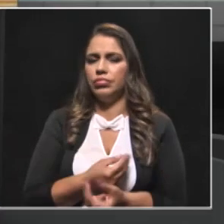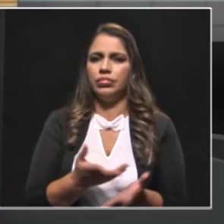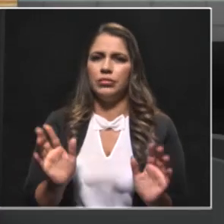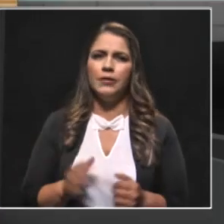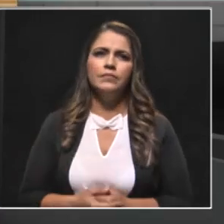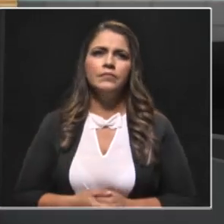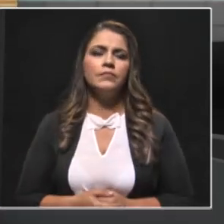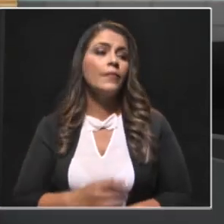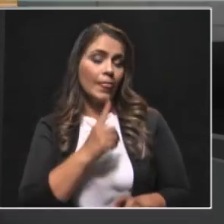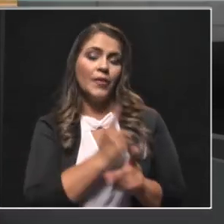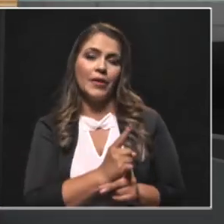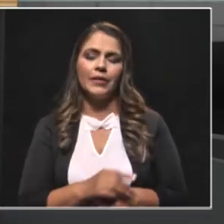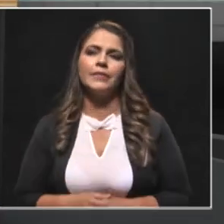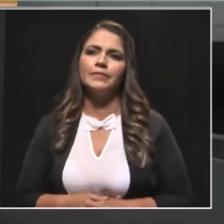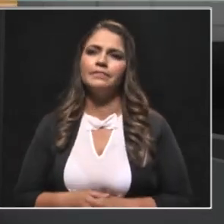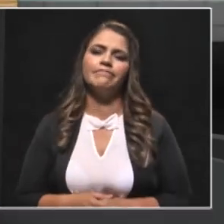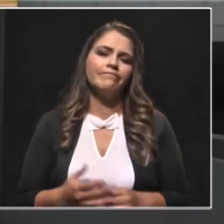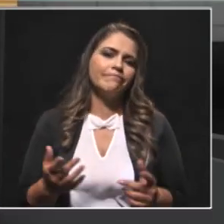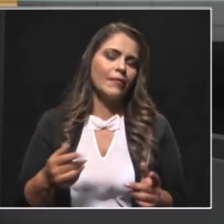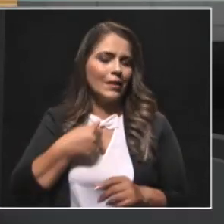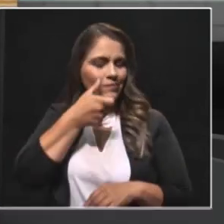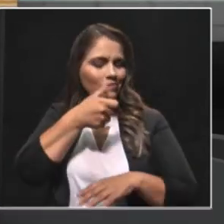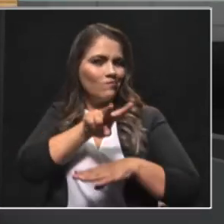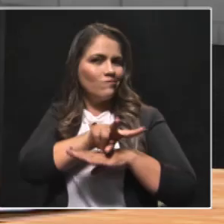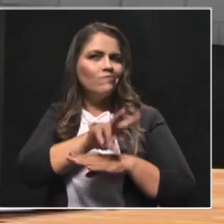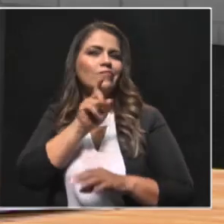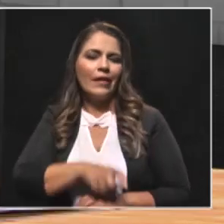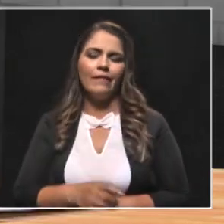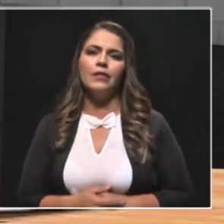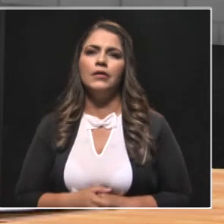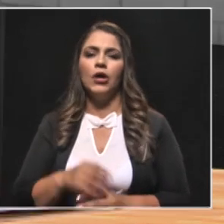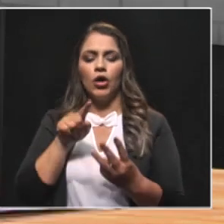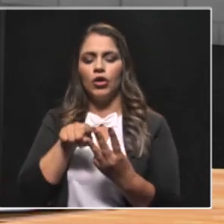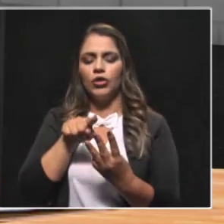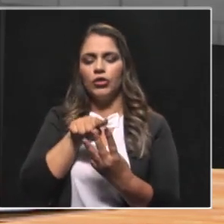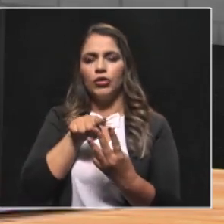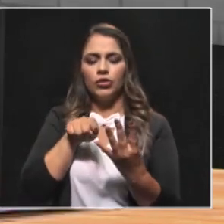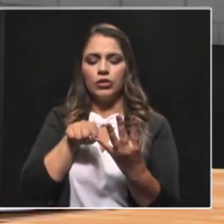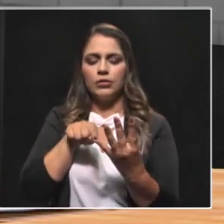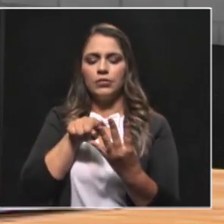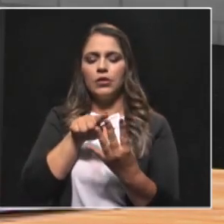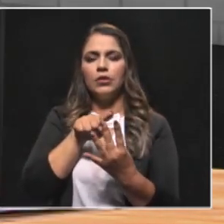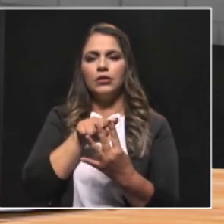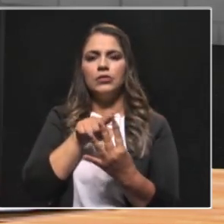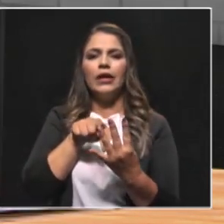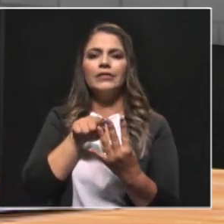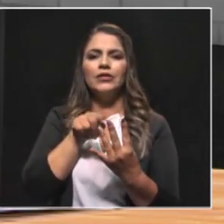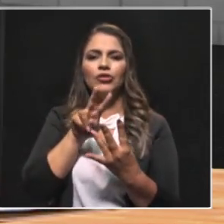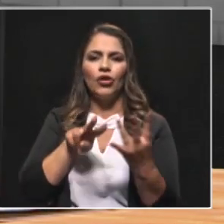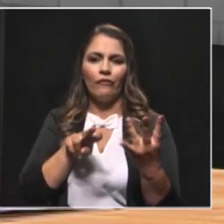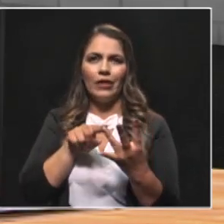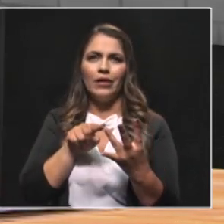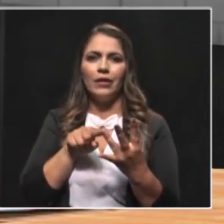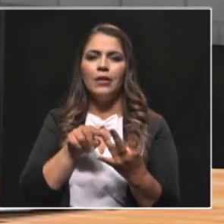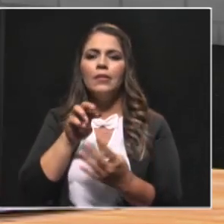muchísimas. Exactamente, pero hay que seguir poniendo el ojo allí. Y otros 3 municipios que están duplicando la tasa nacional, que